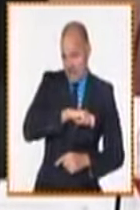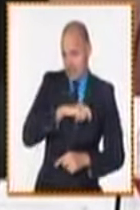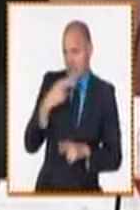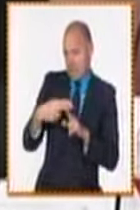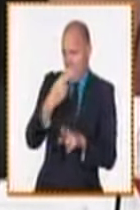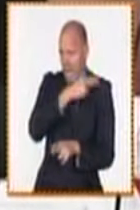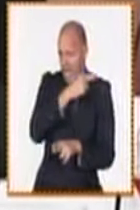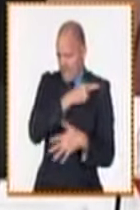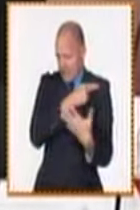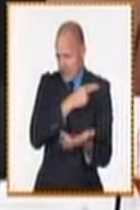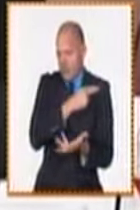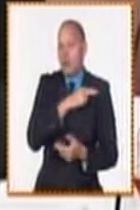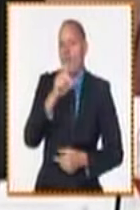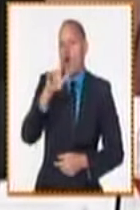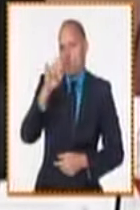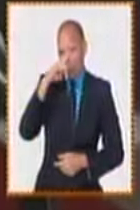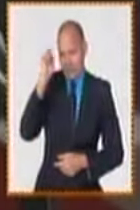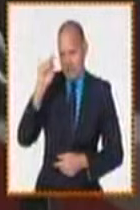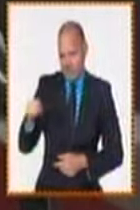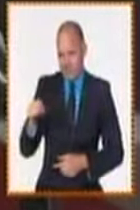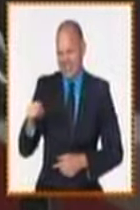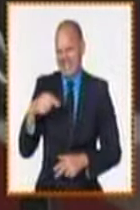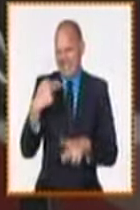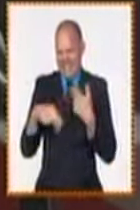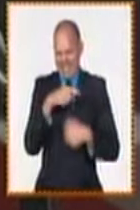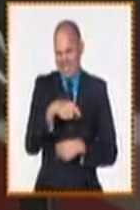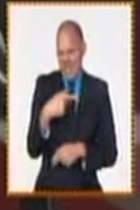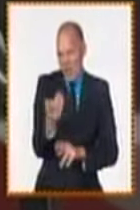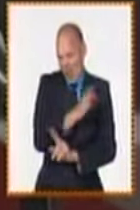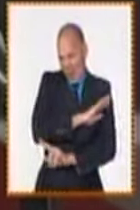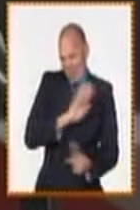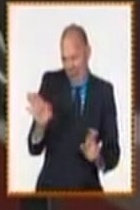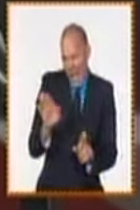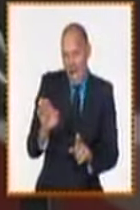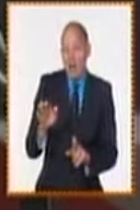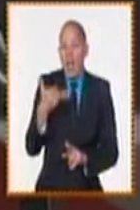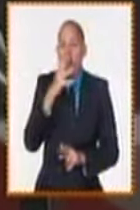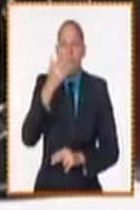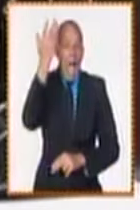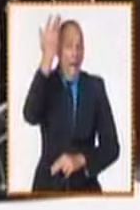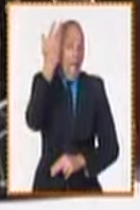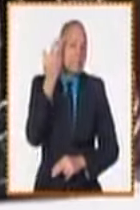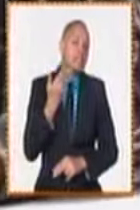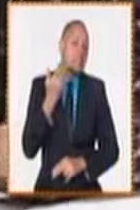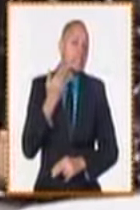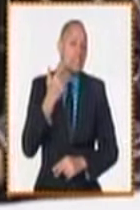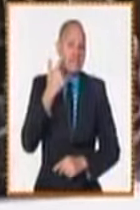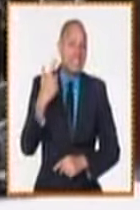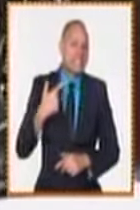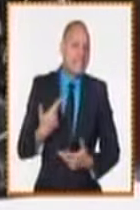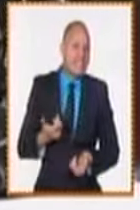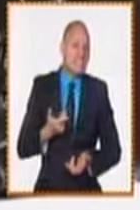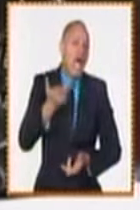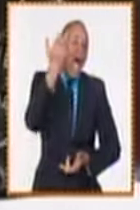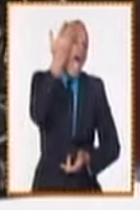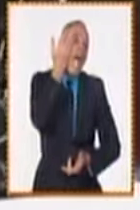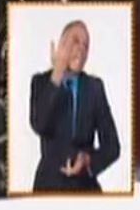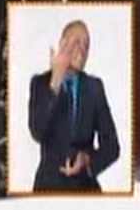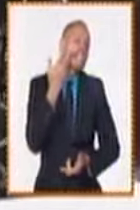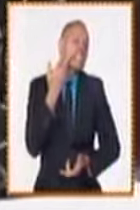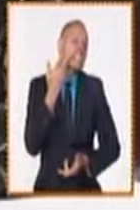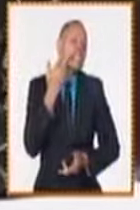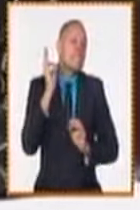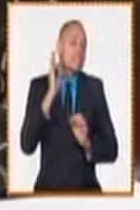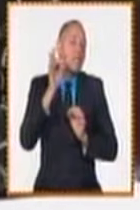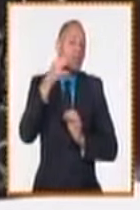Guajardo guardó para toda la vida el tajo del machete del cubano que le rajó en dos la mejilla. Y ese